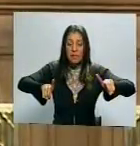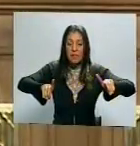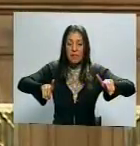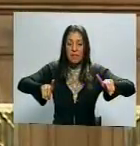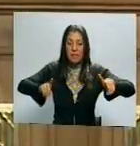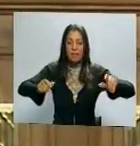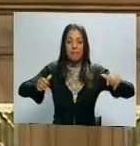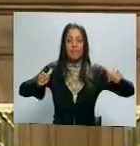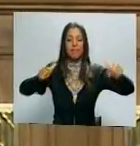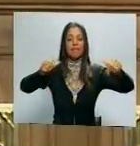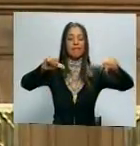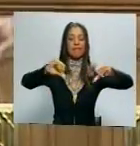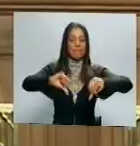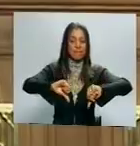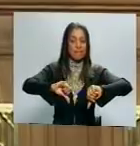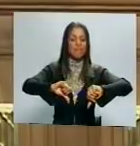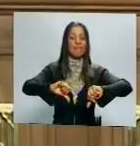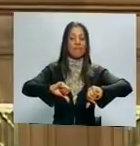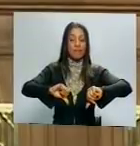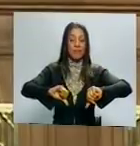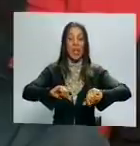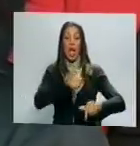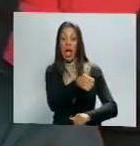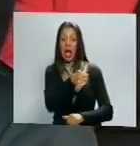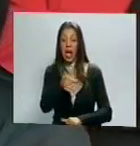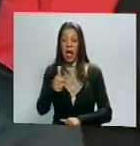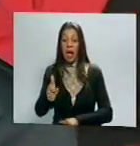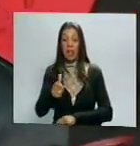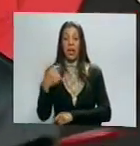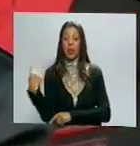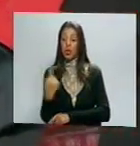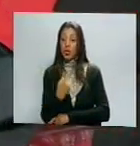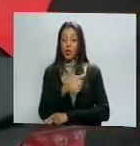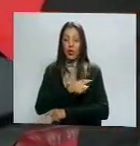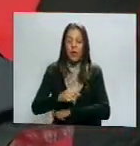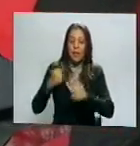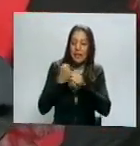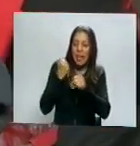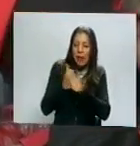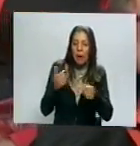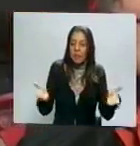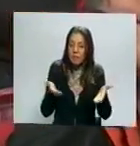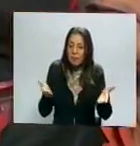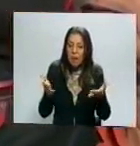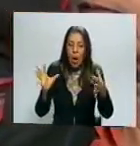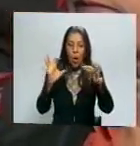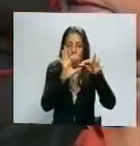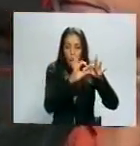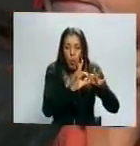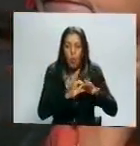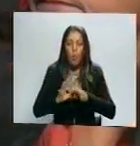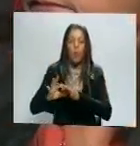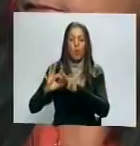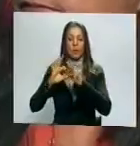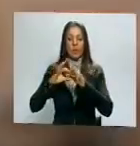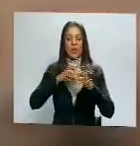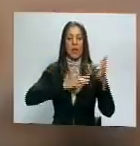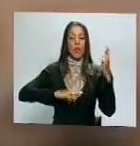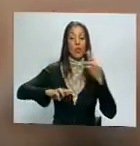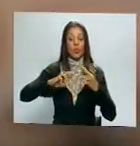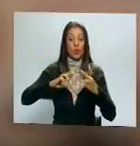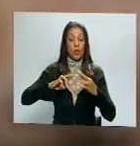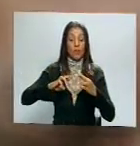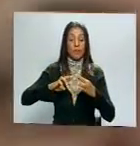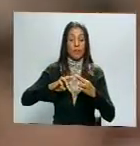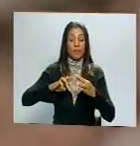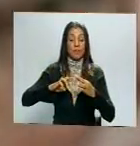es distinto. Por eso cada uno de nosotros debe trabajar por la unidad de las fuerzas revolucionario. Ese día